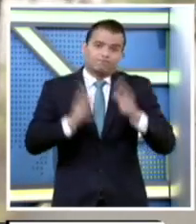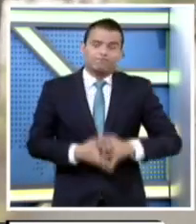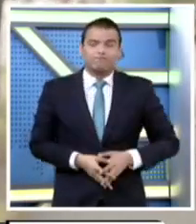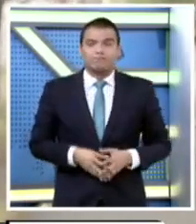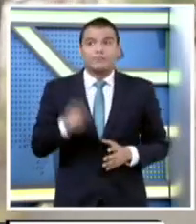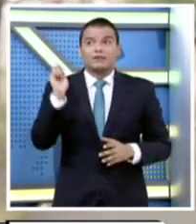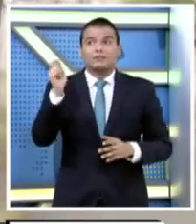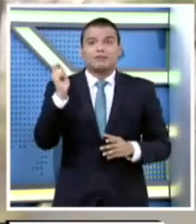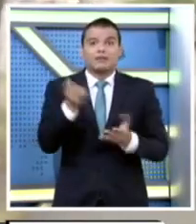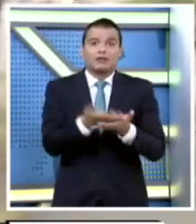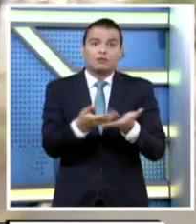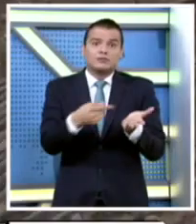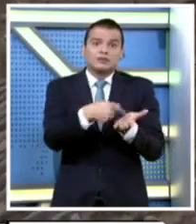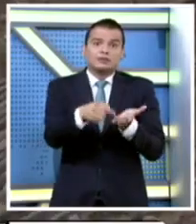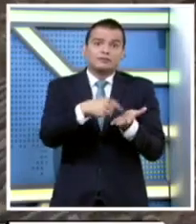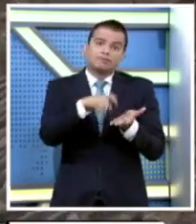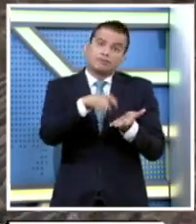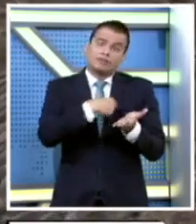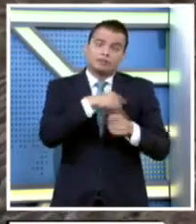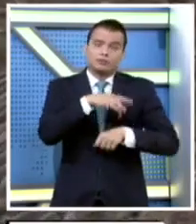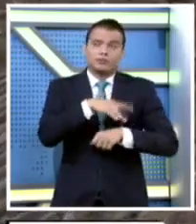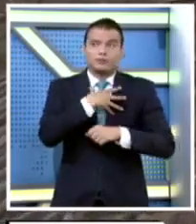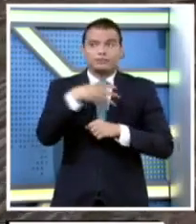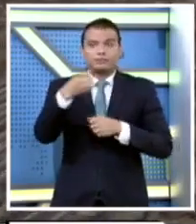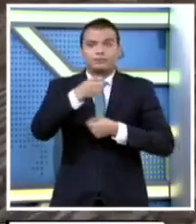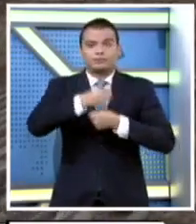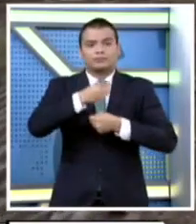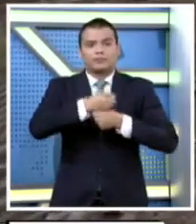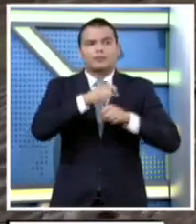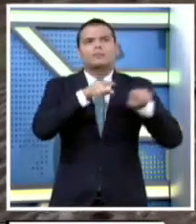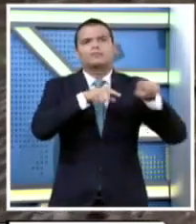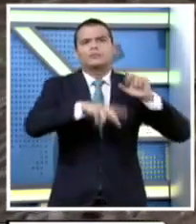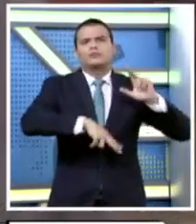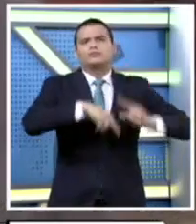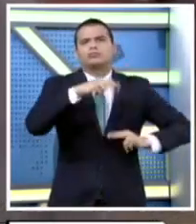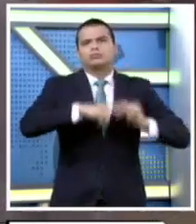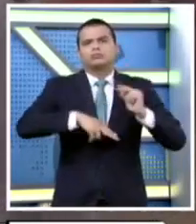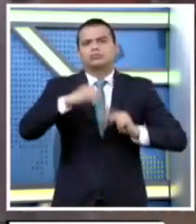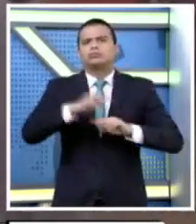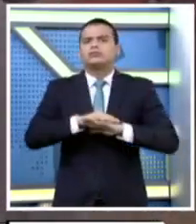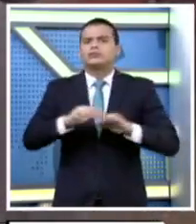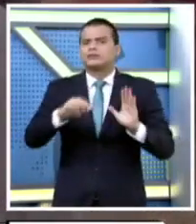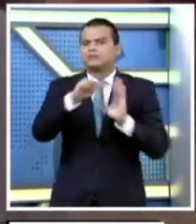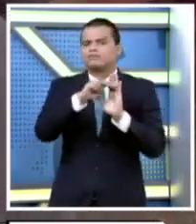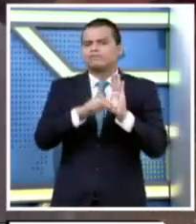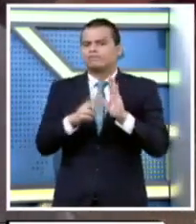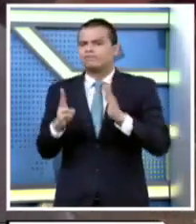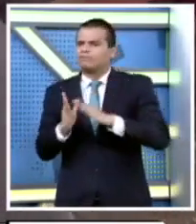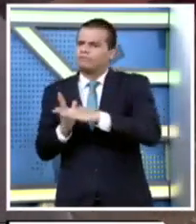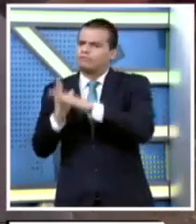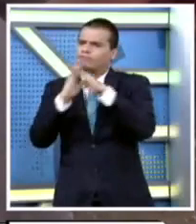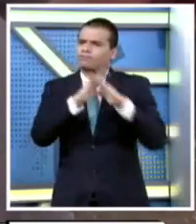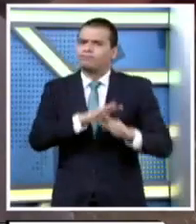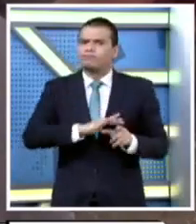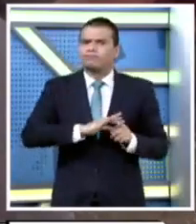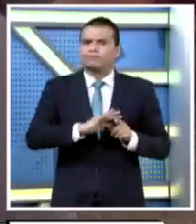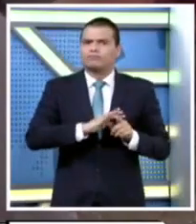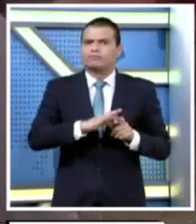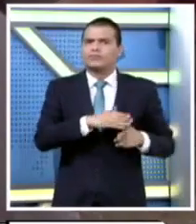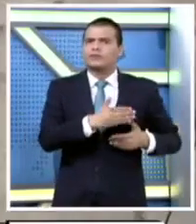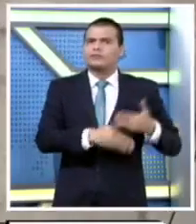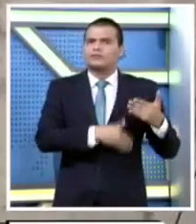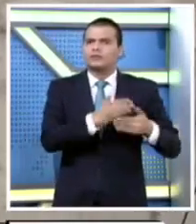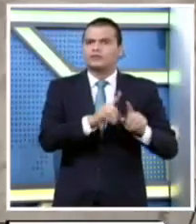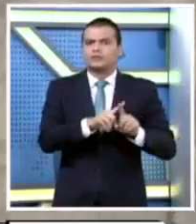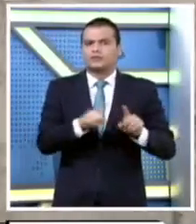alquiler. Complicado, toca que salir. En las obras que se adelantan en la ciudad se realizan los protocolos de seguridad. Las dinámicas han cambiado.